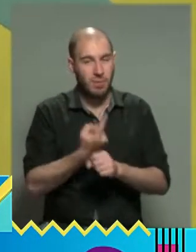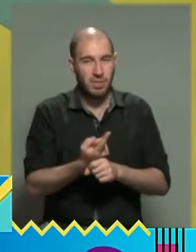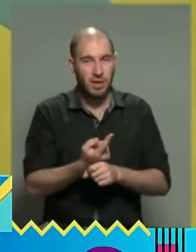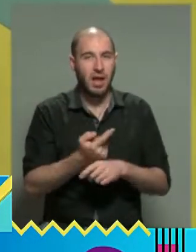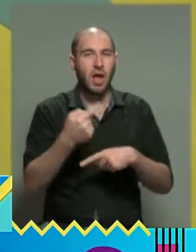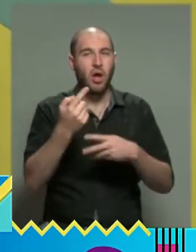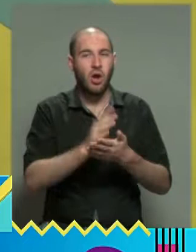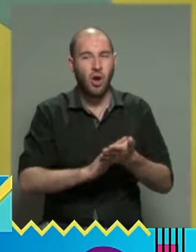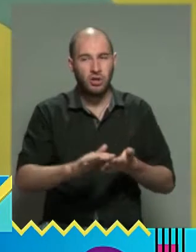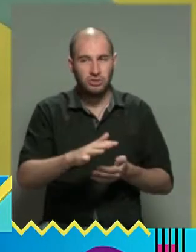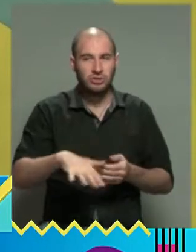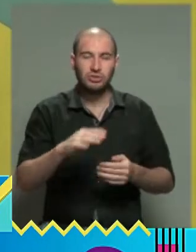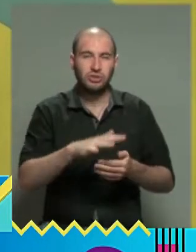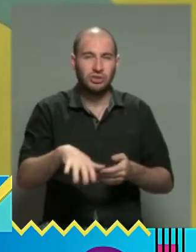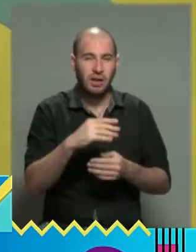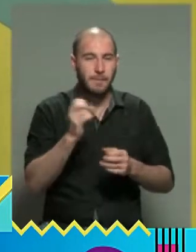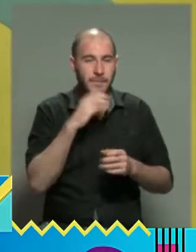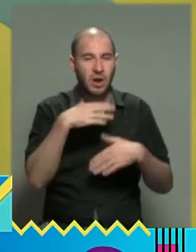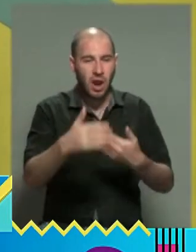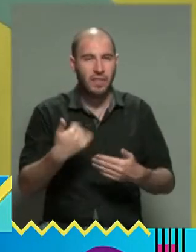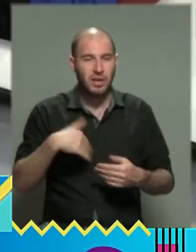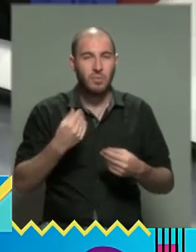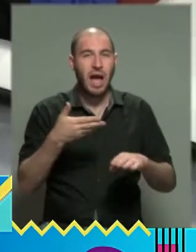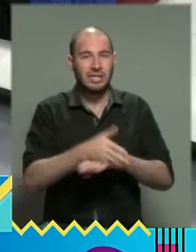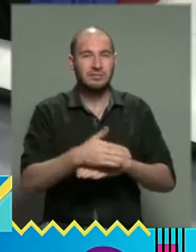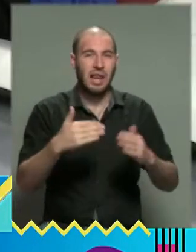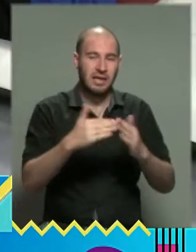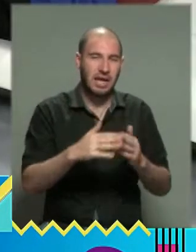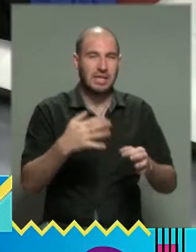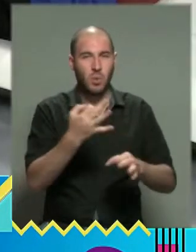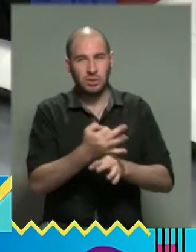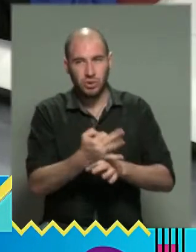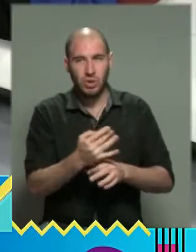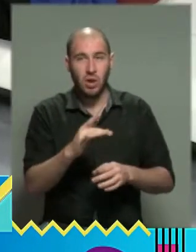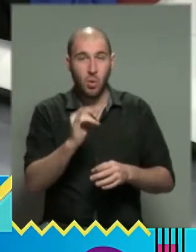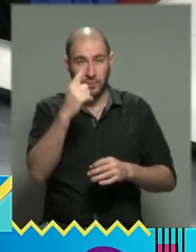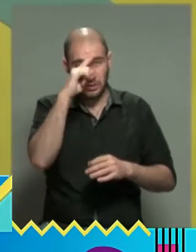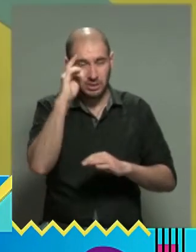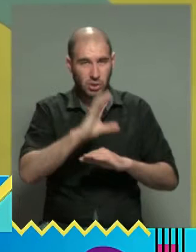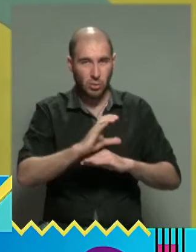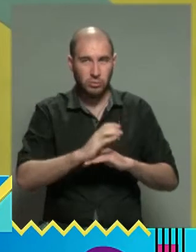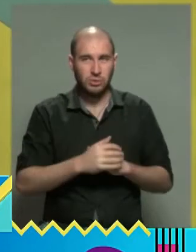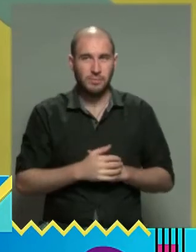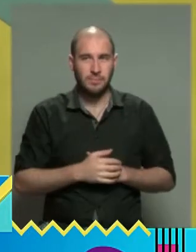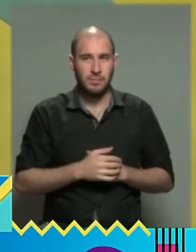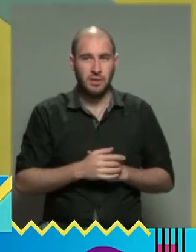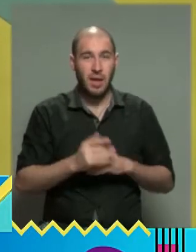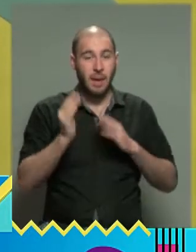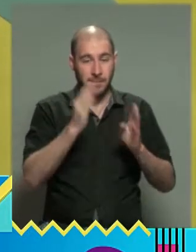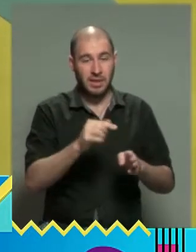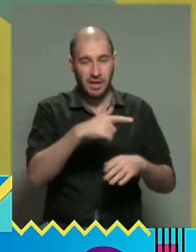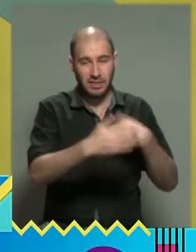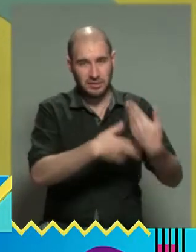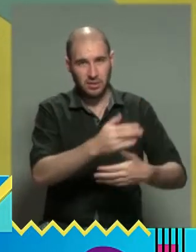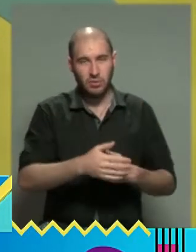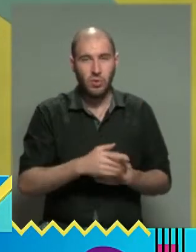las condiciones sociales, cómo mejorar en la Argentina, el acceso a la vivienda, la educación. Bueno, la Universidad Nacional de Cuyo fue en esa etapa donde se